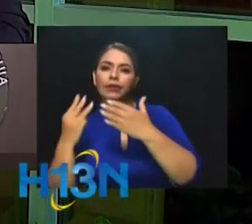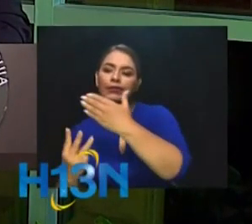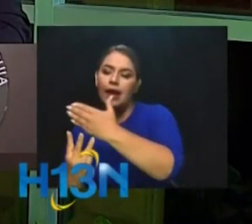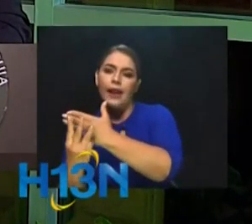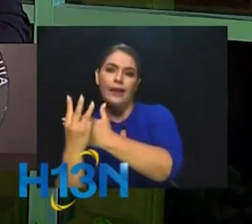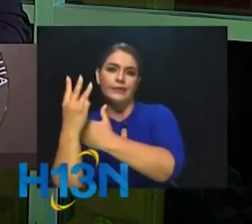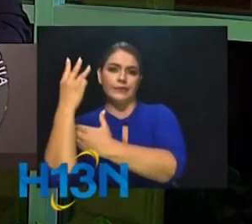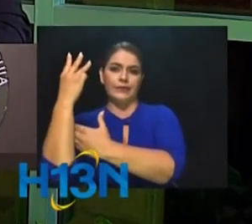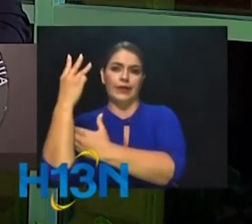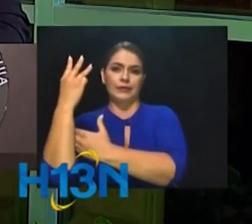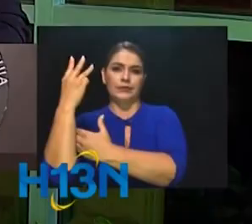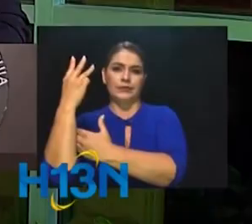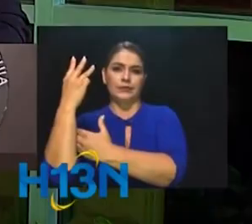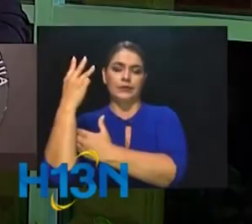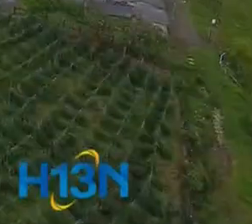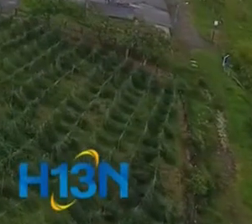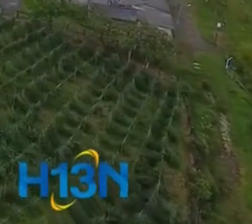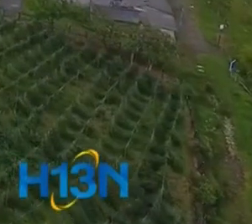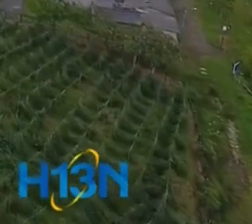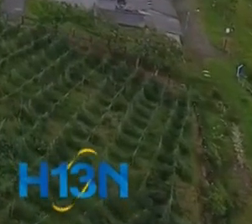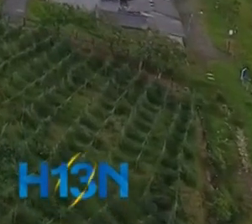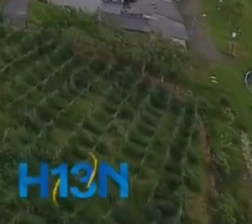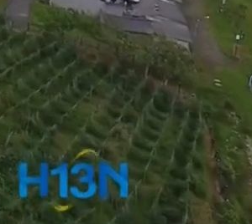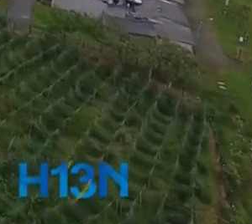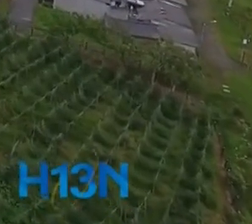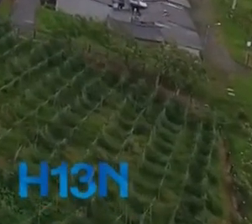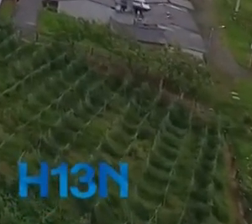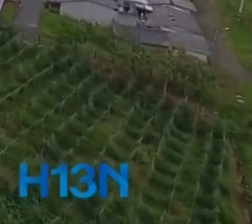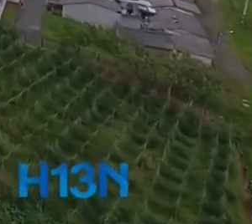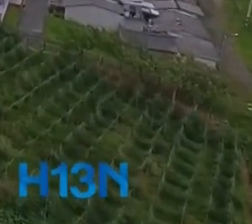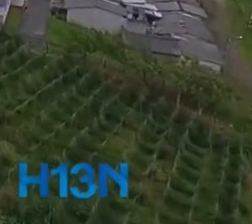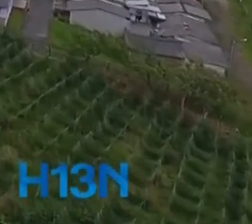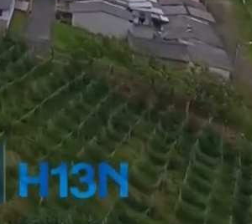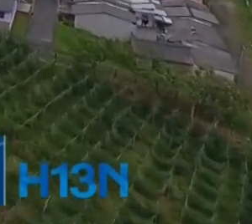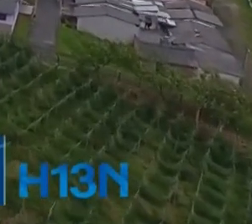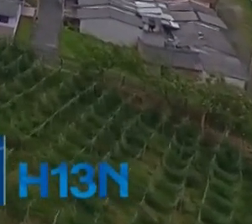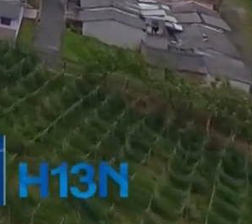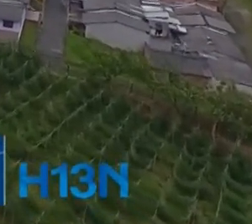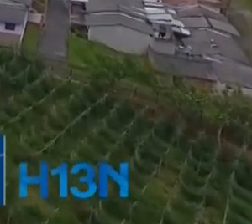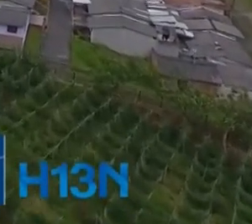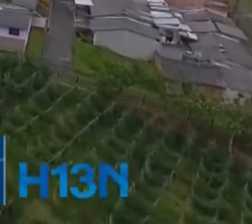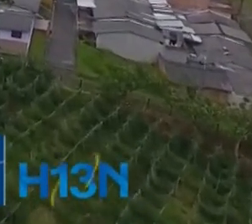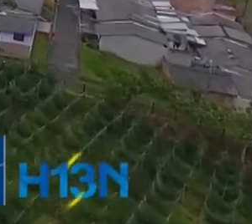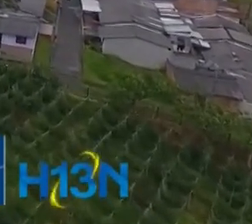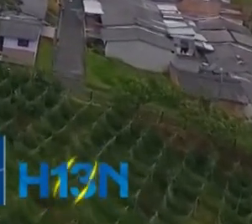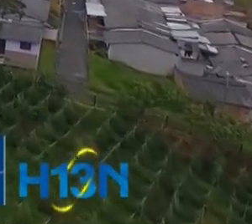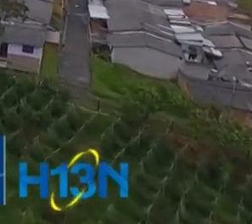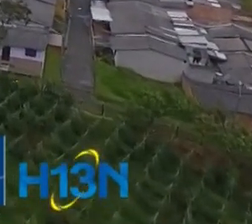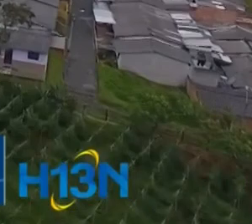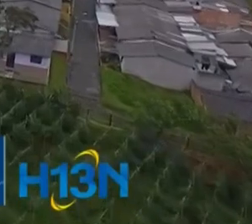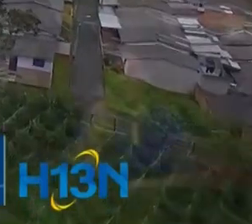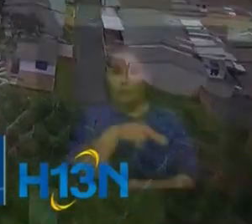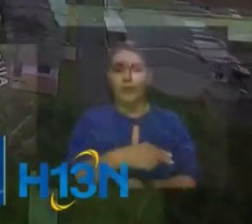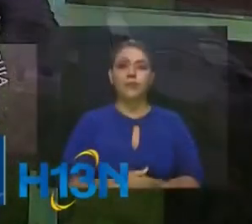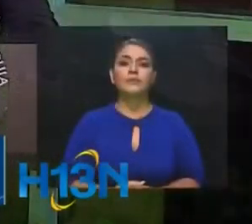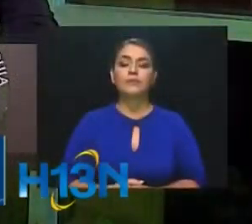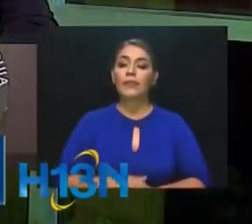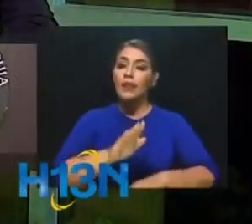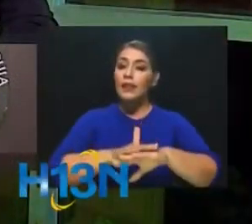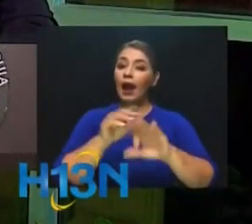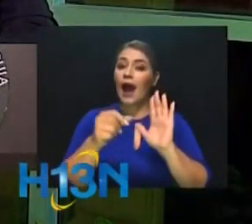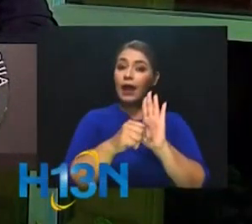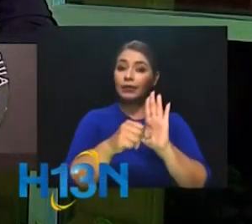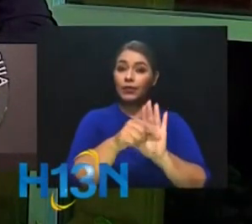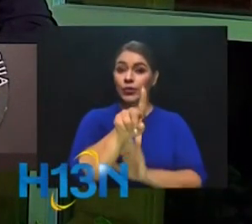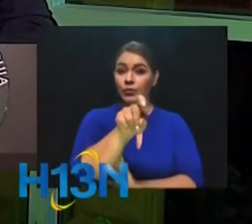24 de marzo del mismo año. Los menores de edad deben permanecer en sus casas. Las niñas y los niños que se